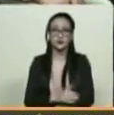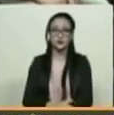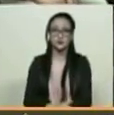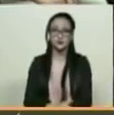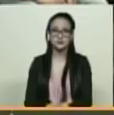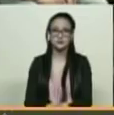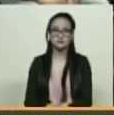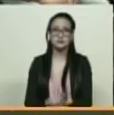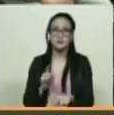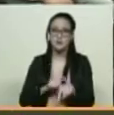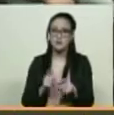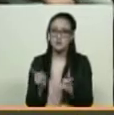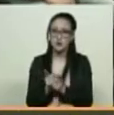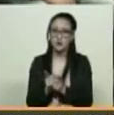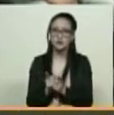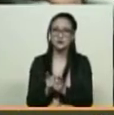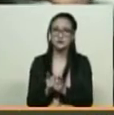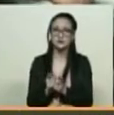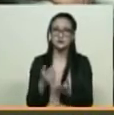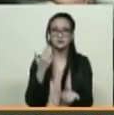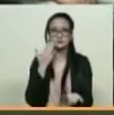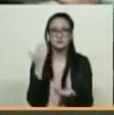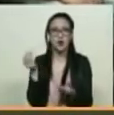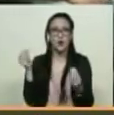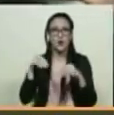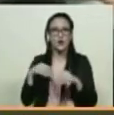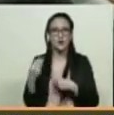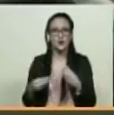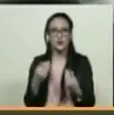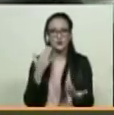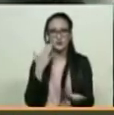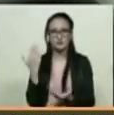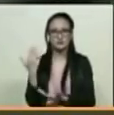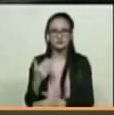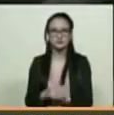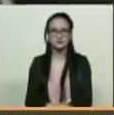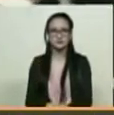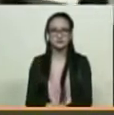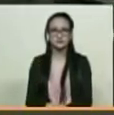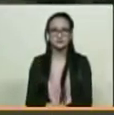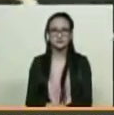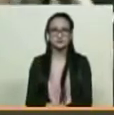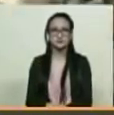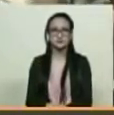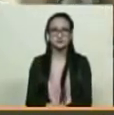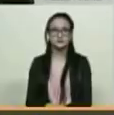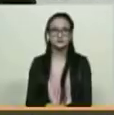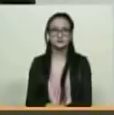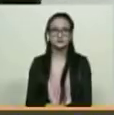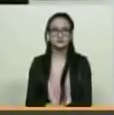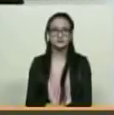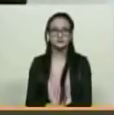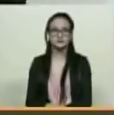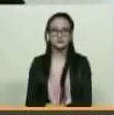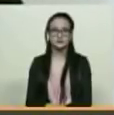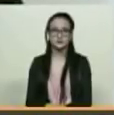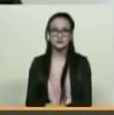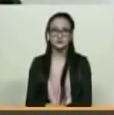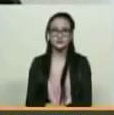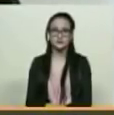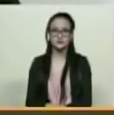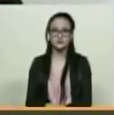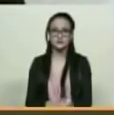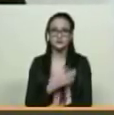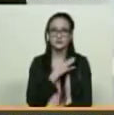minutos vamos a conocer los ítems de este acuerdo. De inmediato vamos a escuchar el desarrollo de esta actividad. 18.